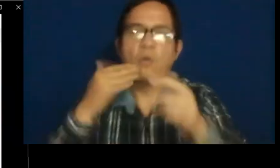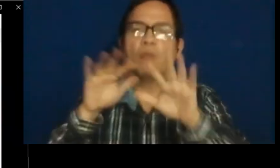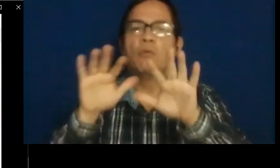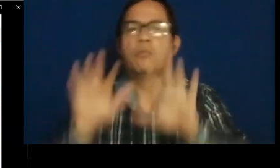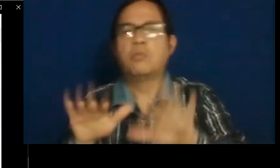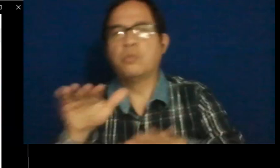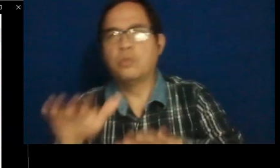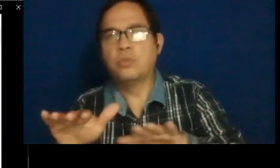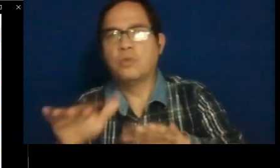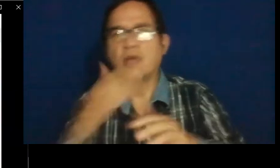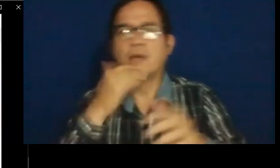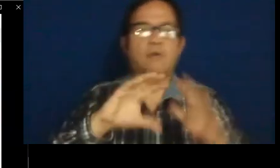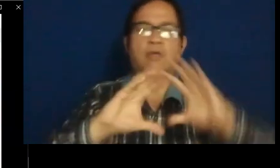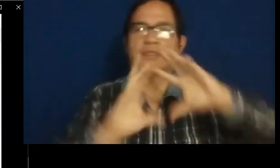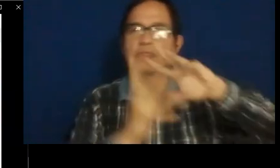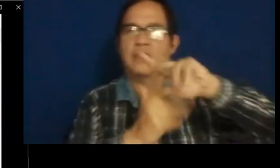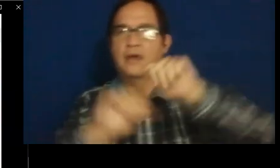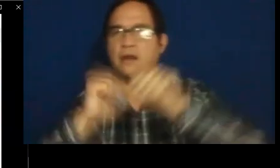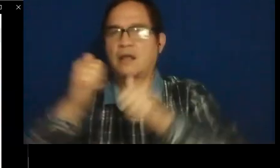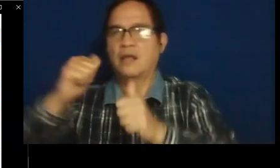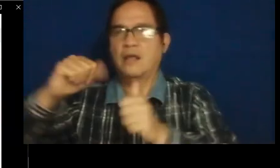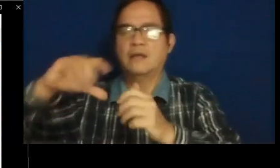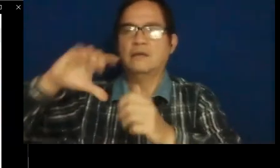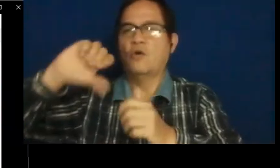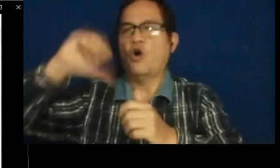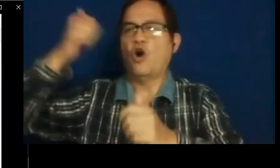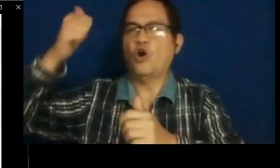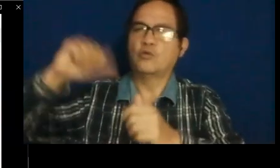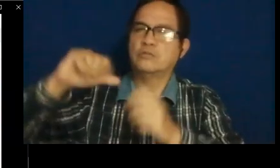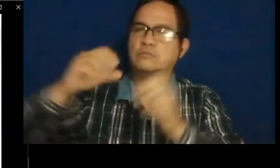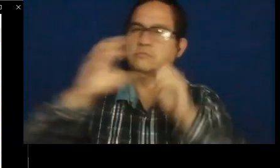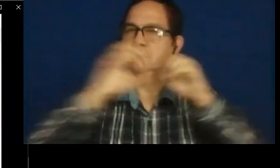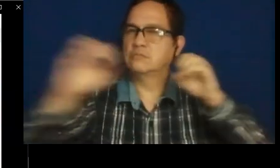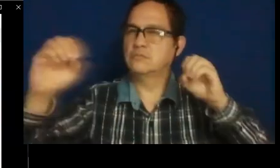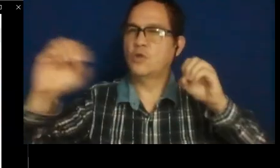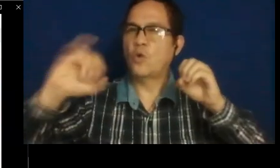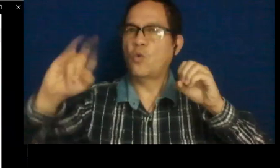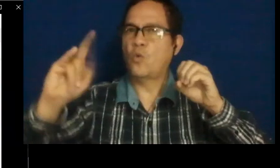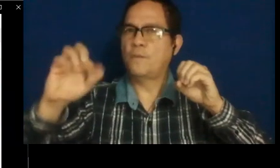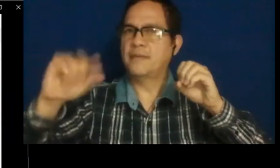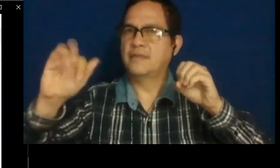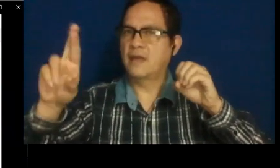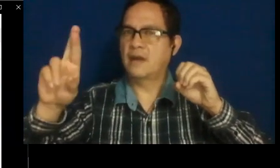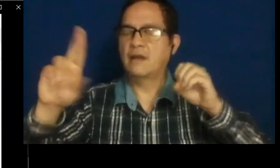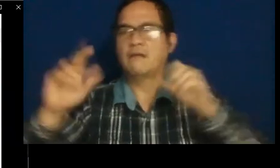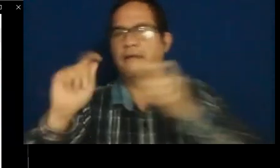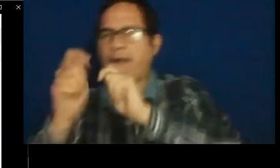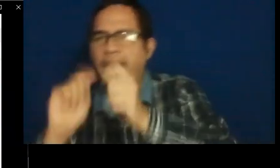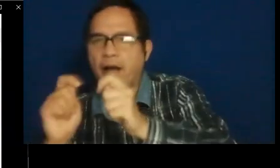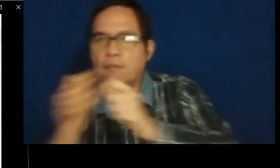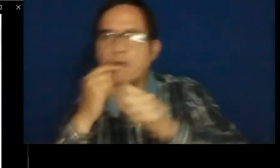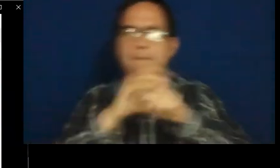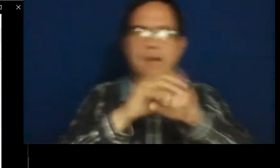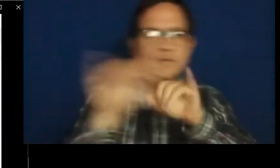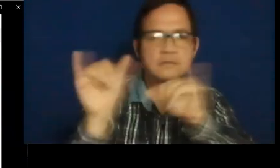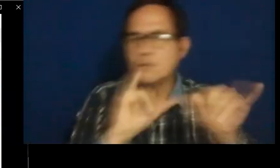lugar, ya sea la Tierra, Júpiter, la Luna, cómo cambia la velocidad del desplazamiento, qué pasa si yo pongo las masas